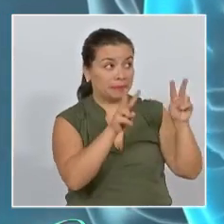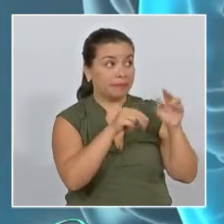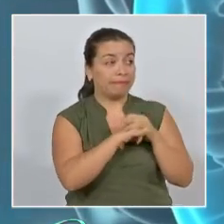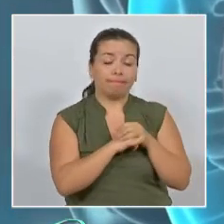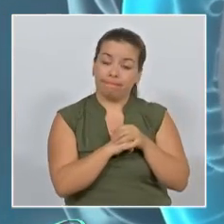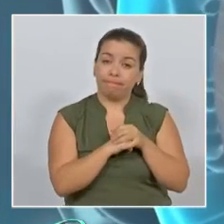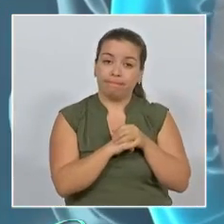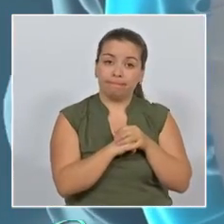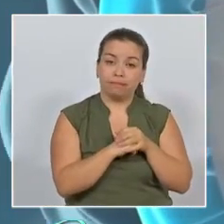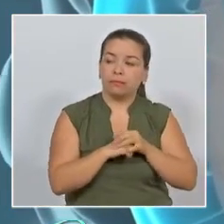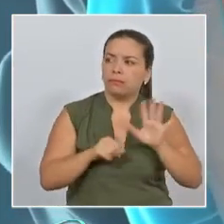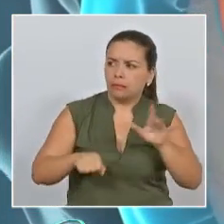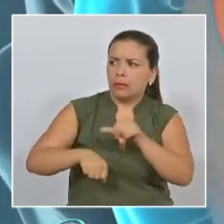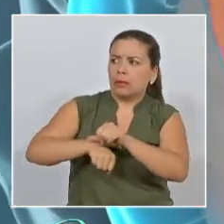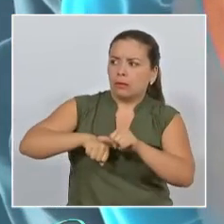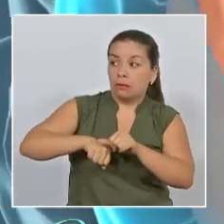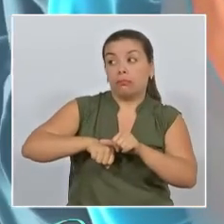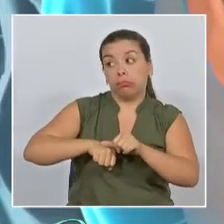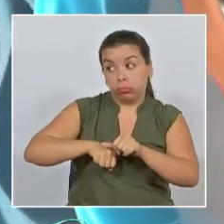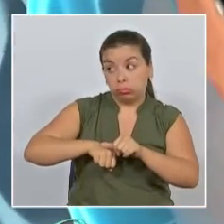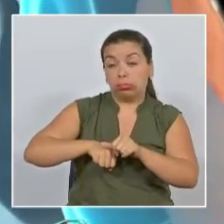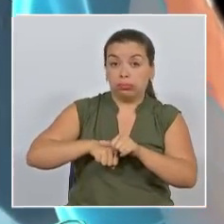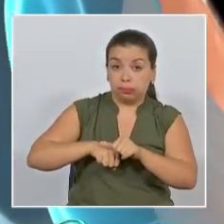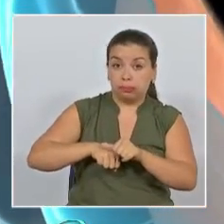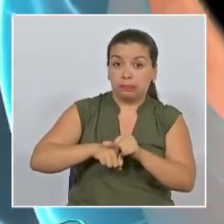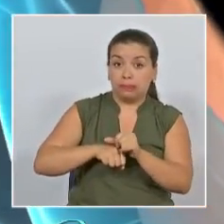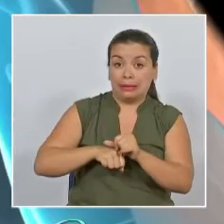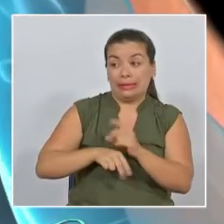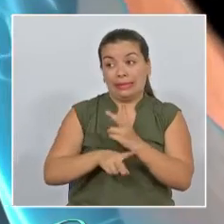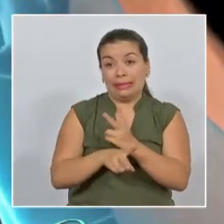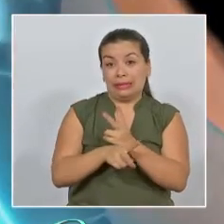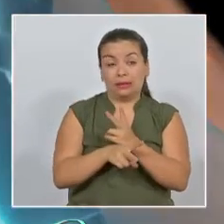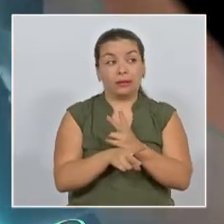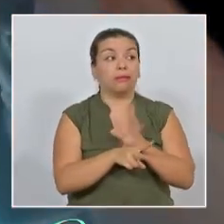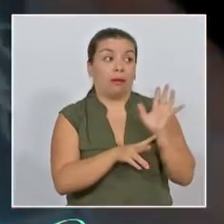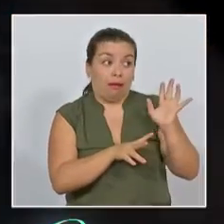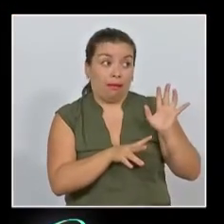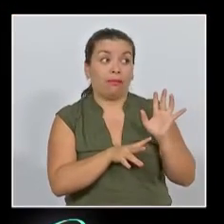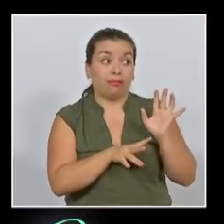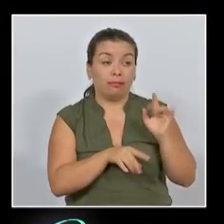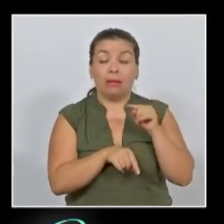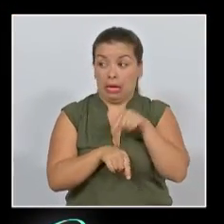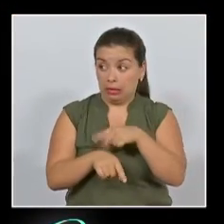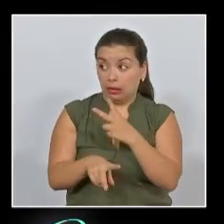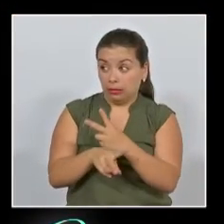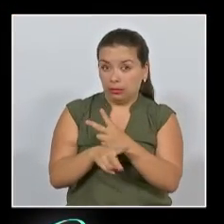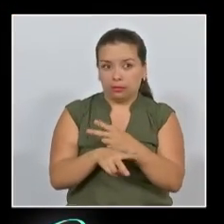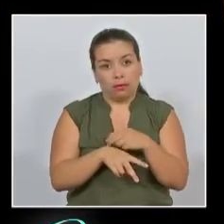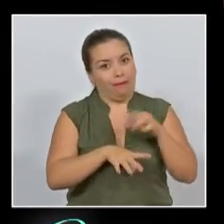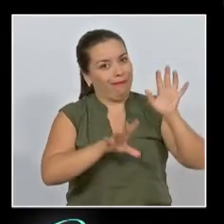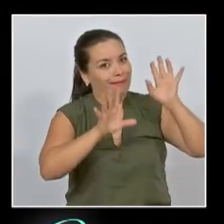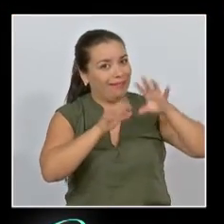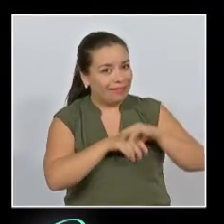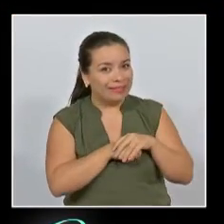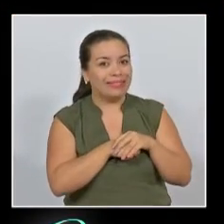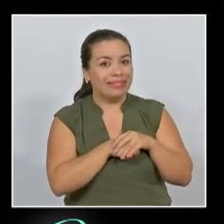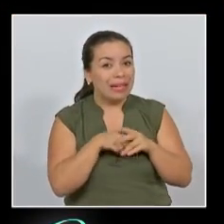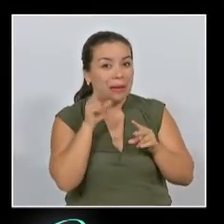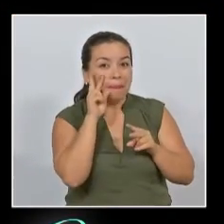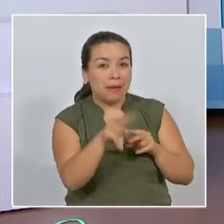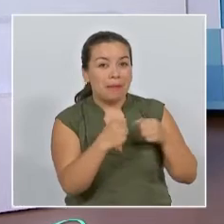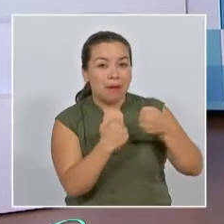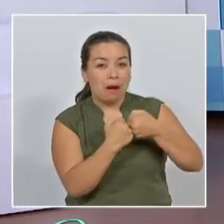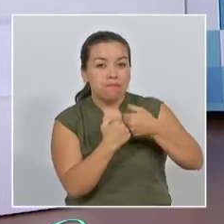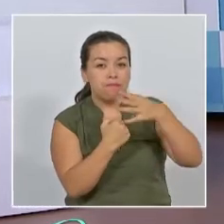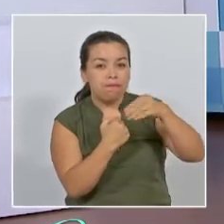Toda cirugía entraña riesgos. Total. ¿Esta tiene riesgos? Total, total. Ahí ustedes vieron cómo se retiraron los músculos